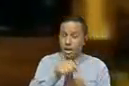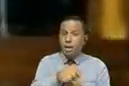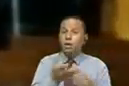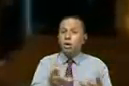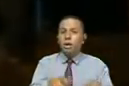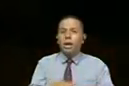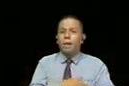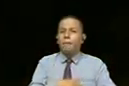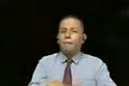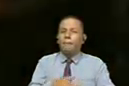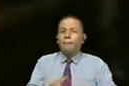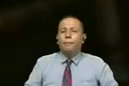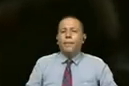San Borondón.